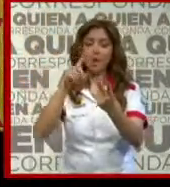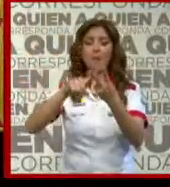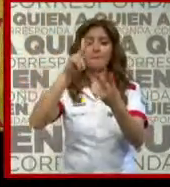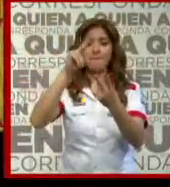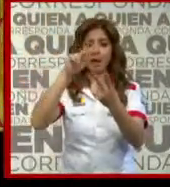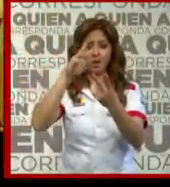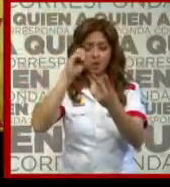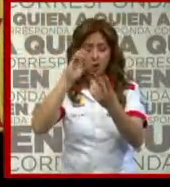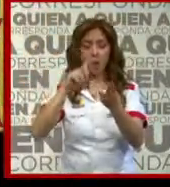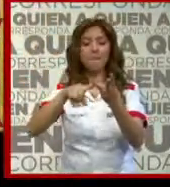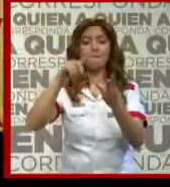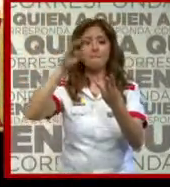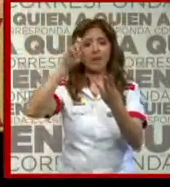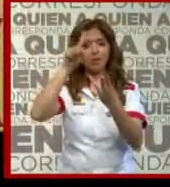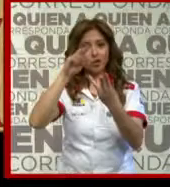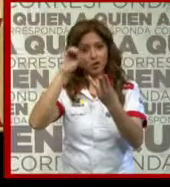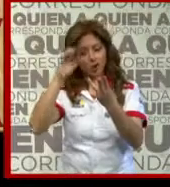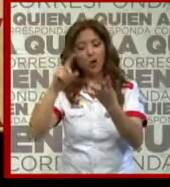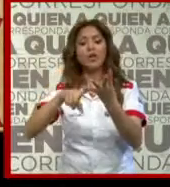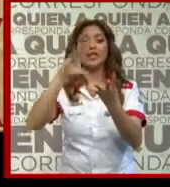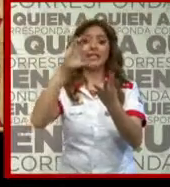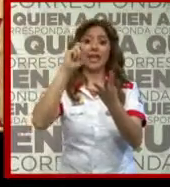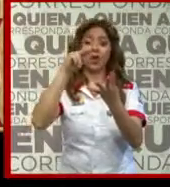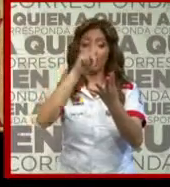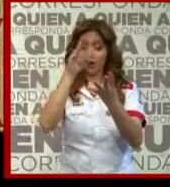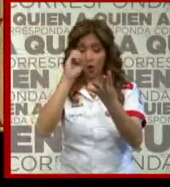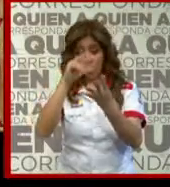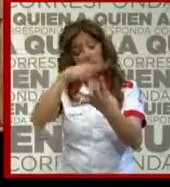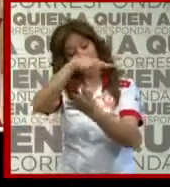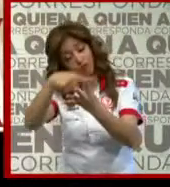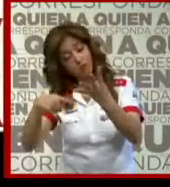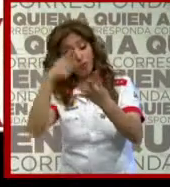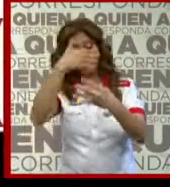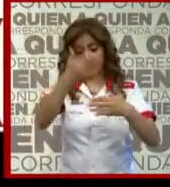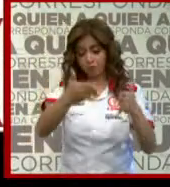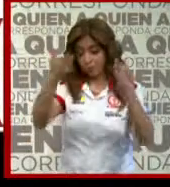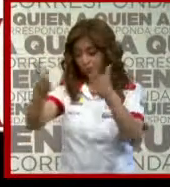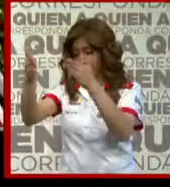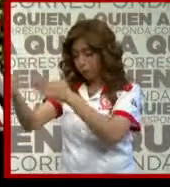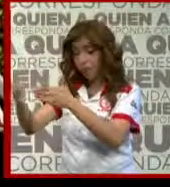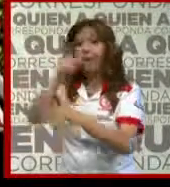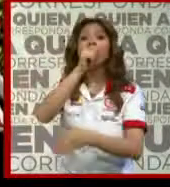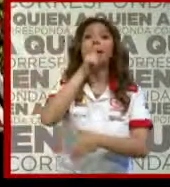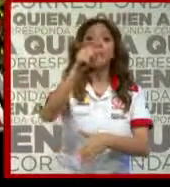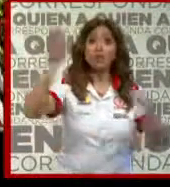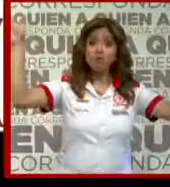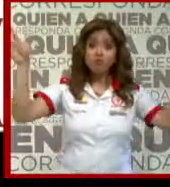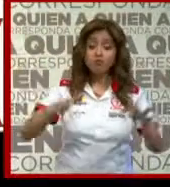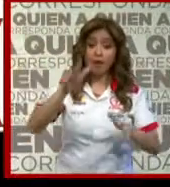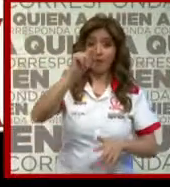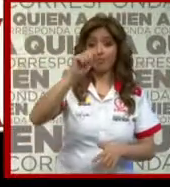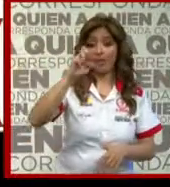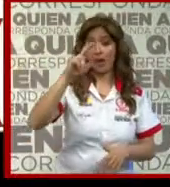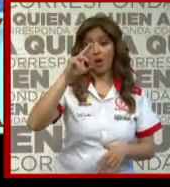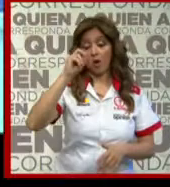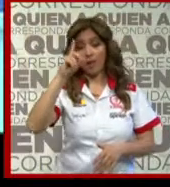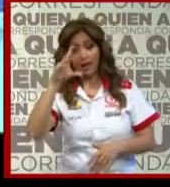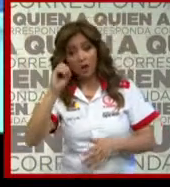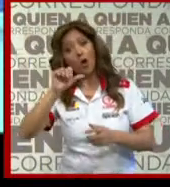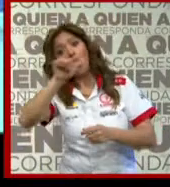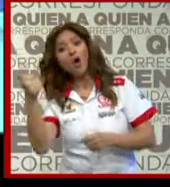el Mesozoico y el Cenozoico. Durante la travesía puedes ver dinosaurios voladores como el pterodáctilo y el